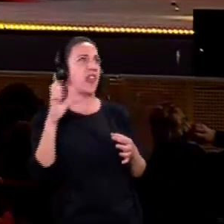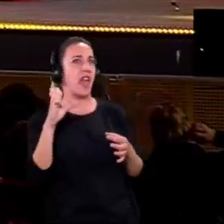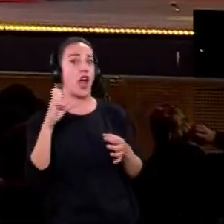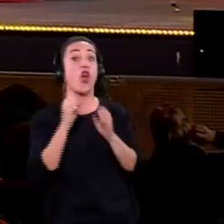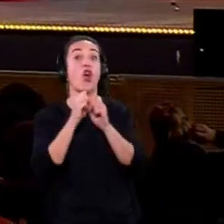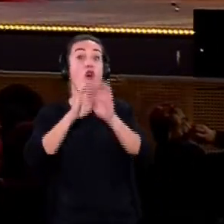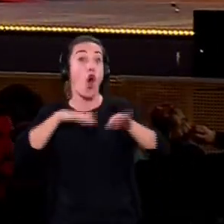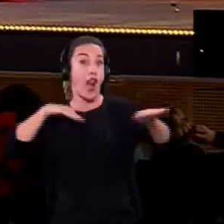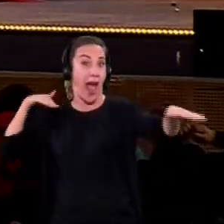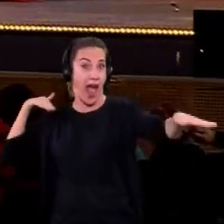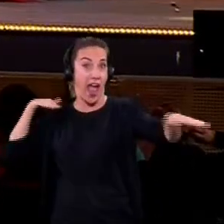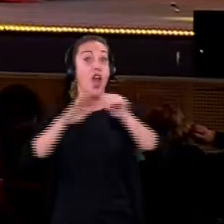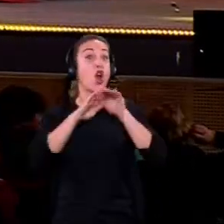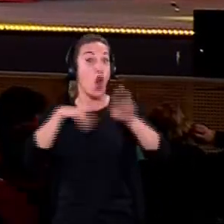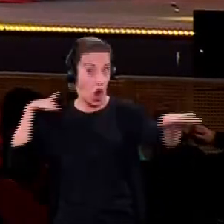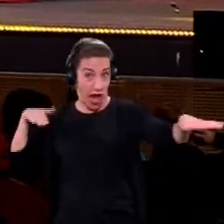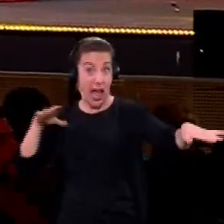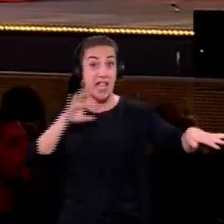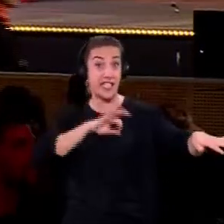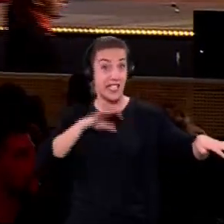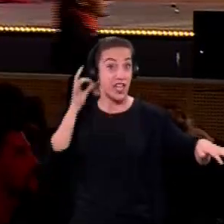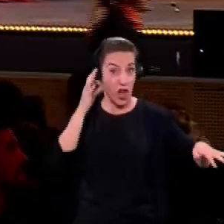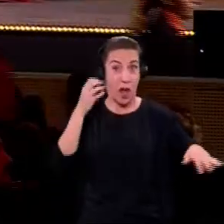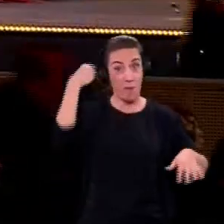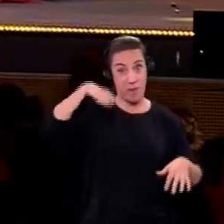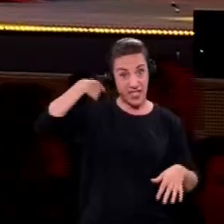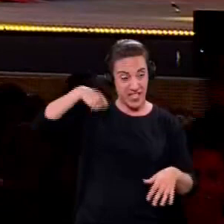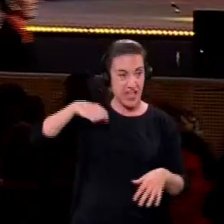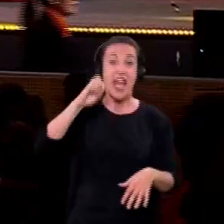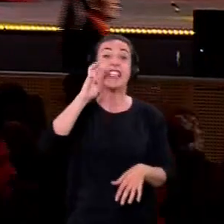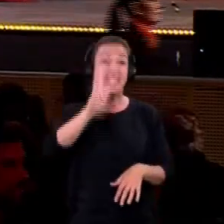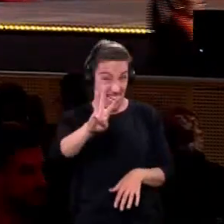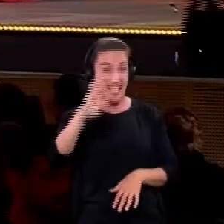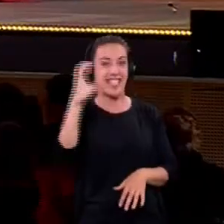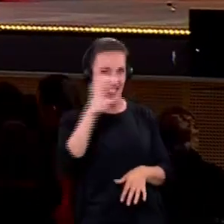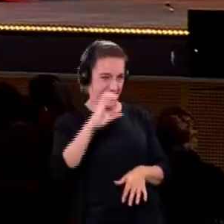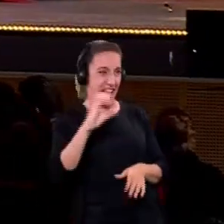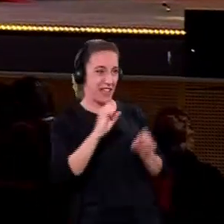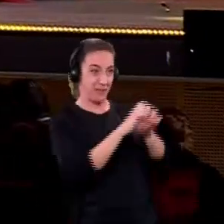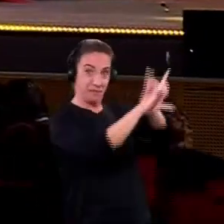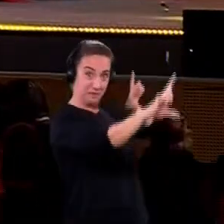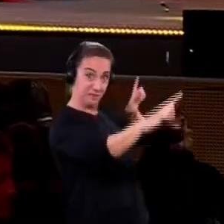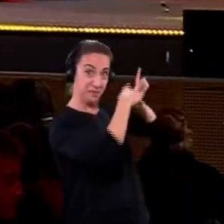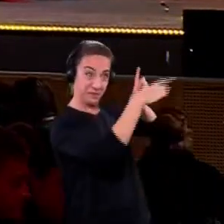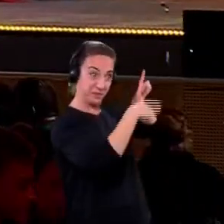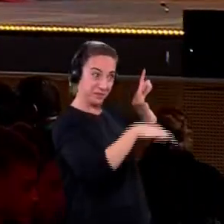la C de cola. C de cola, señora Presidenta, tenemos 3 C en el siguiente panel.